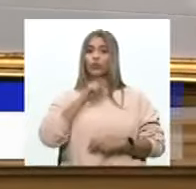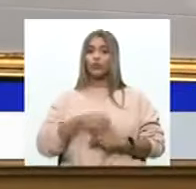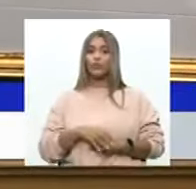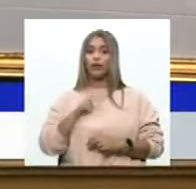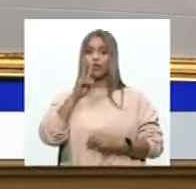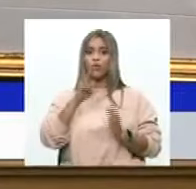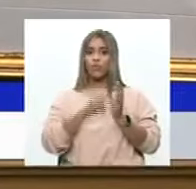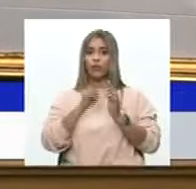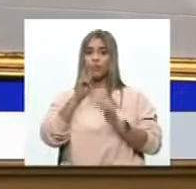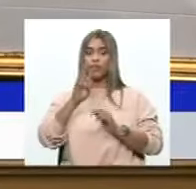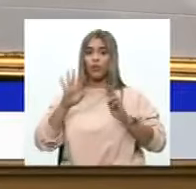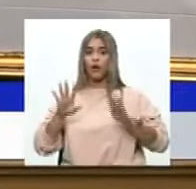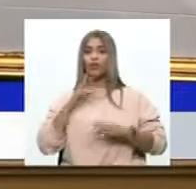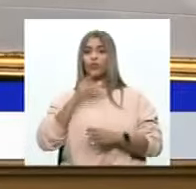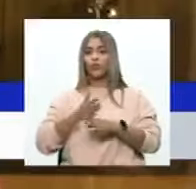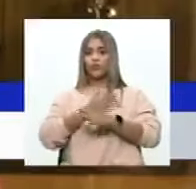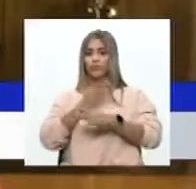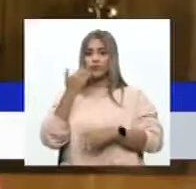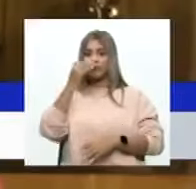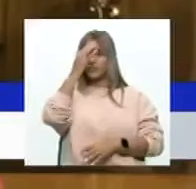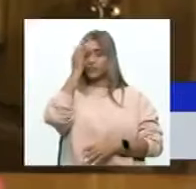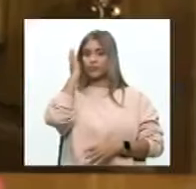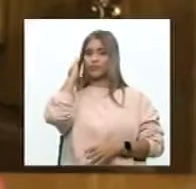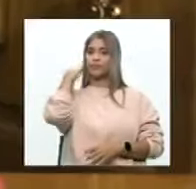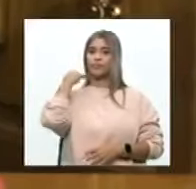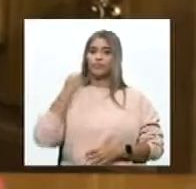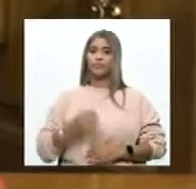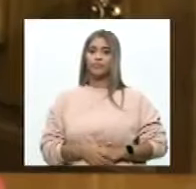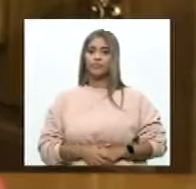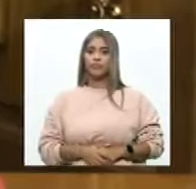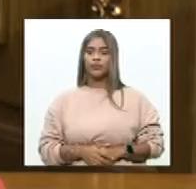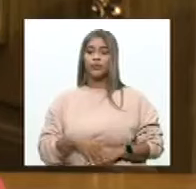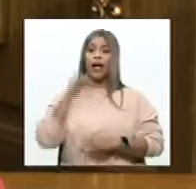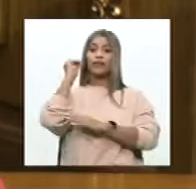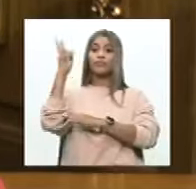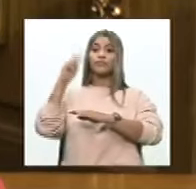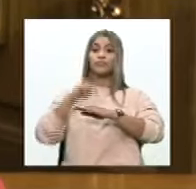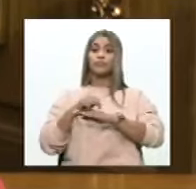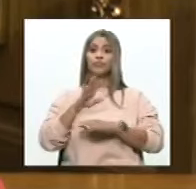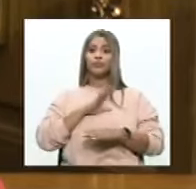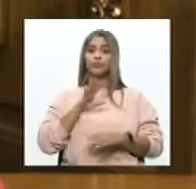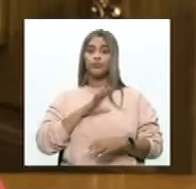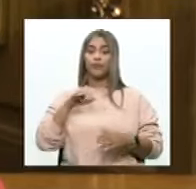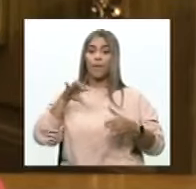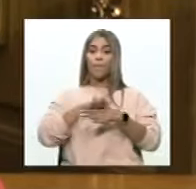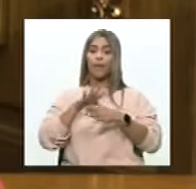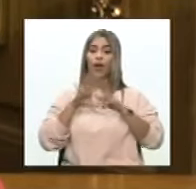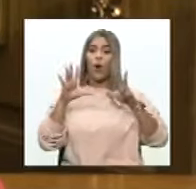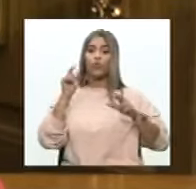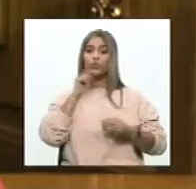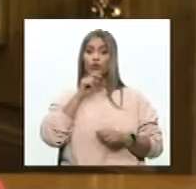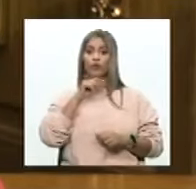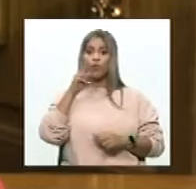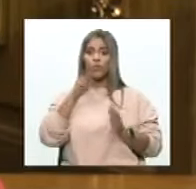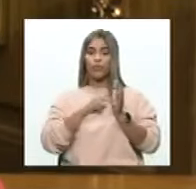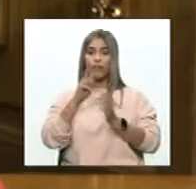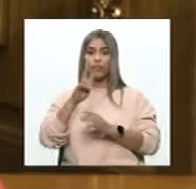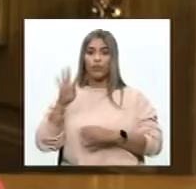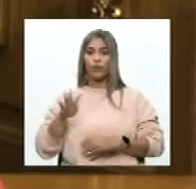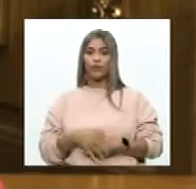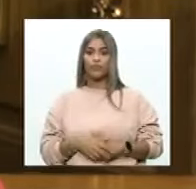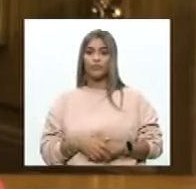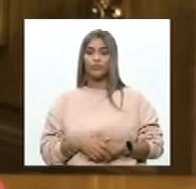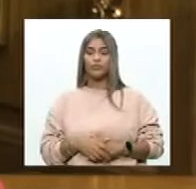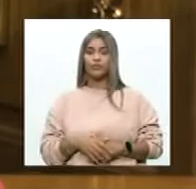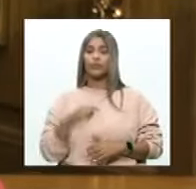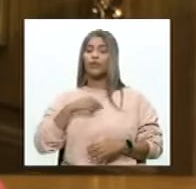de 2024, Día del Guerrillero Heroico. Asamblea Nacional de la República Bolivariana de Venezuela, martes 8 de octubre de 2024, sesión